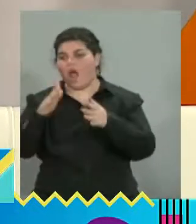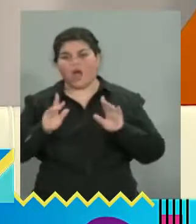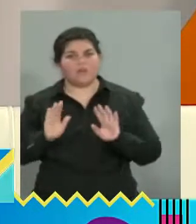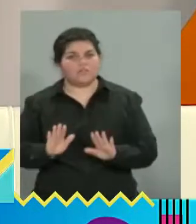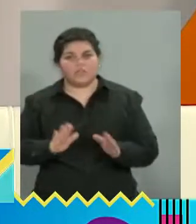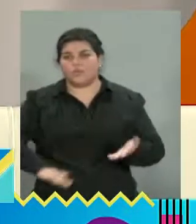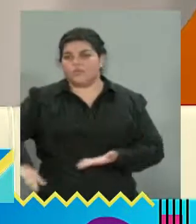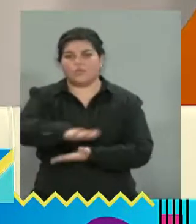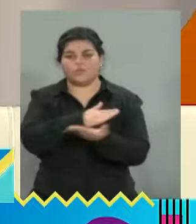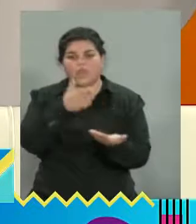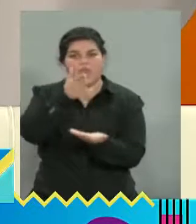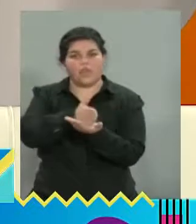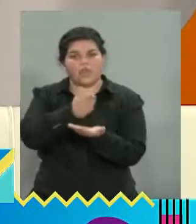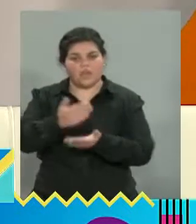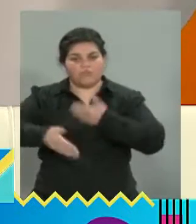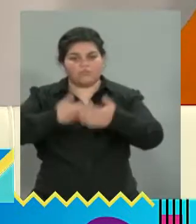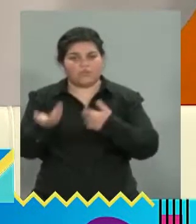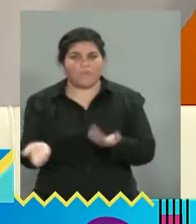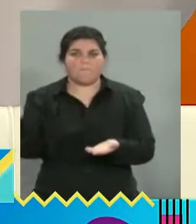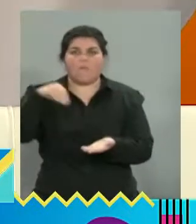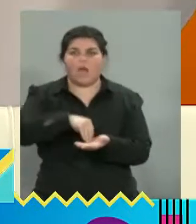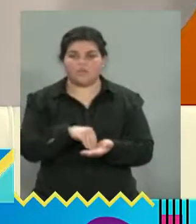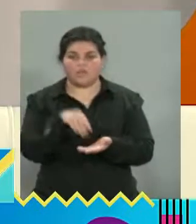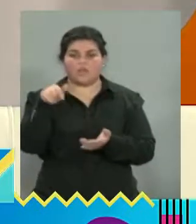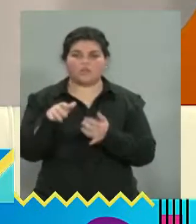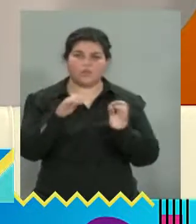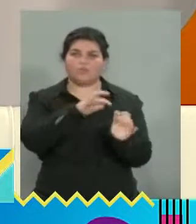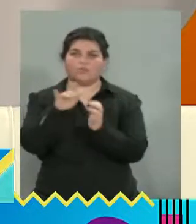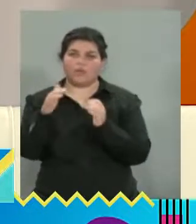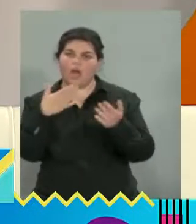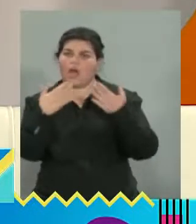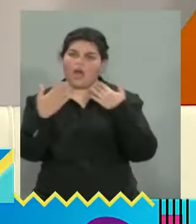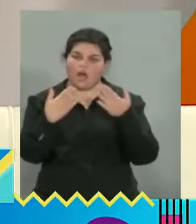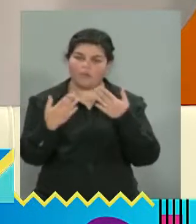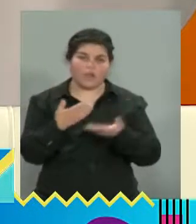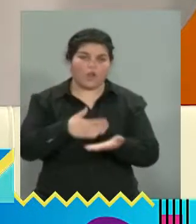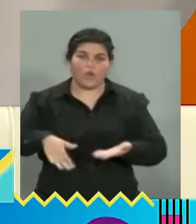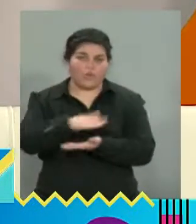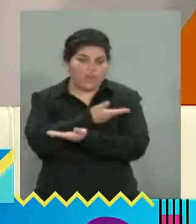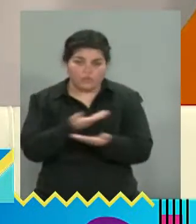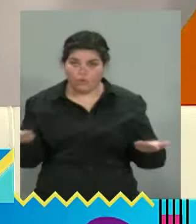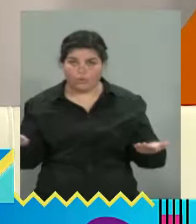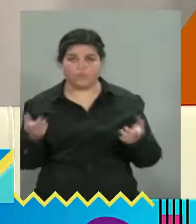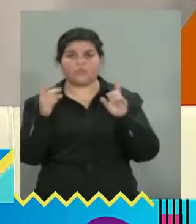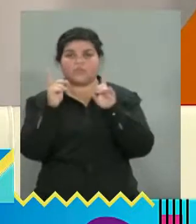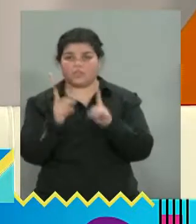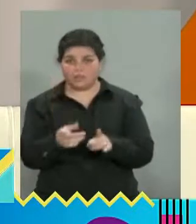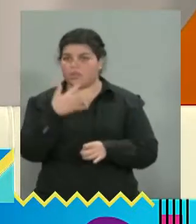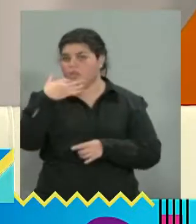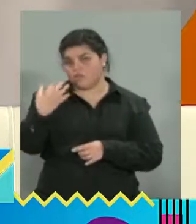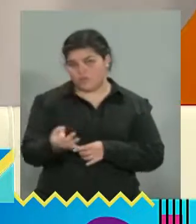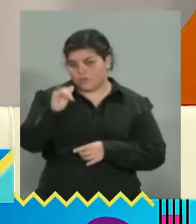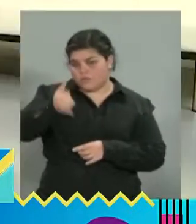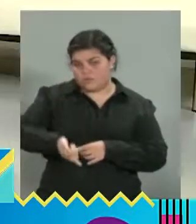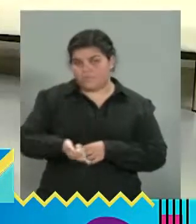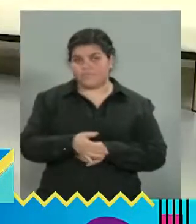de derechos, hace que también esto se debata, se hable en todos los ámbitos. Y también han cambiado mucho, es verdad, esto vos decís,